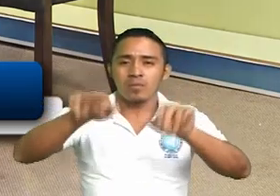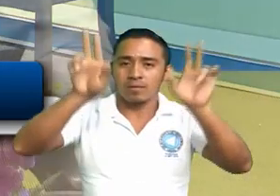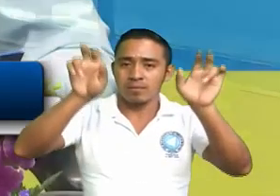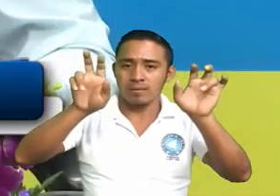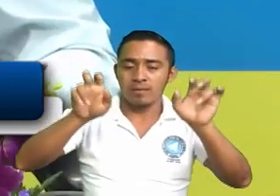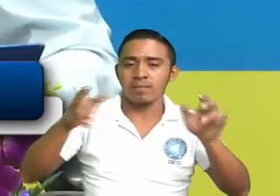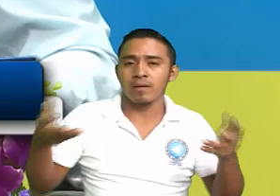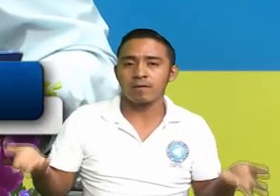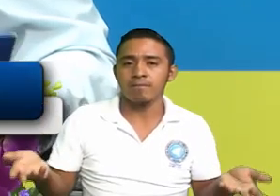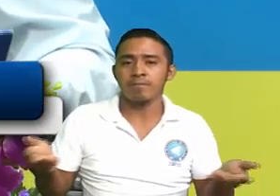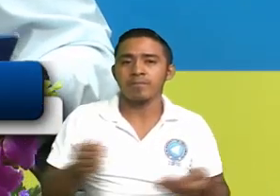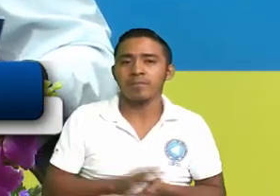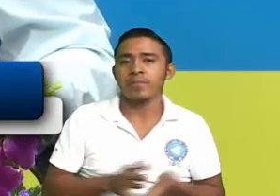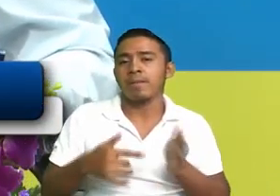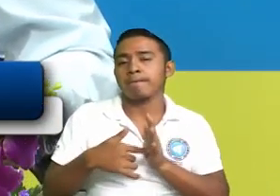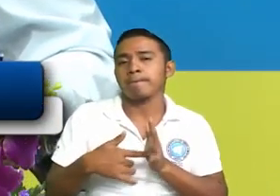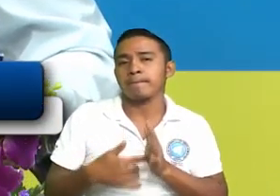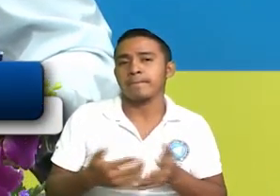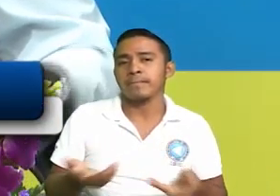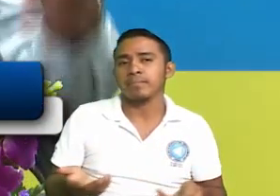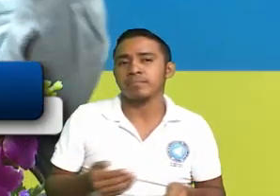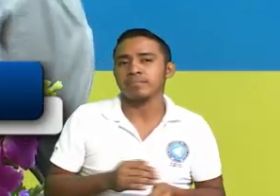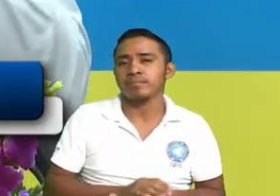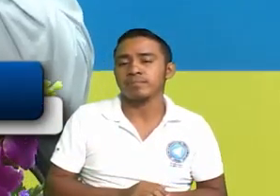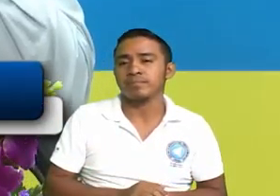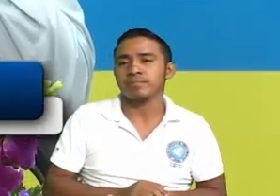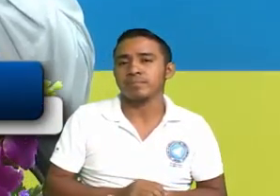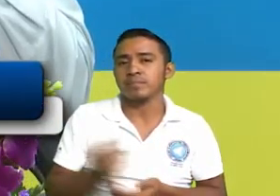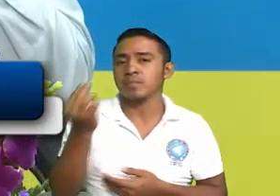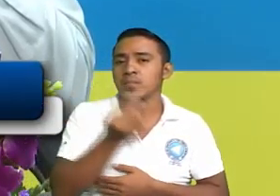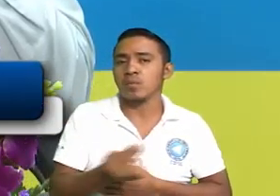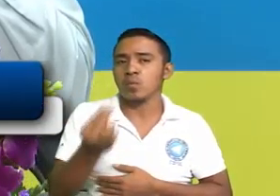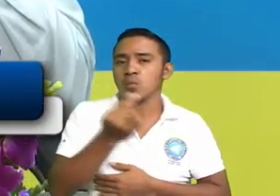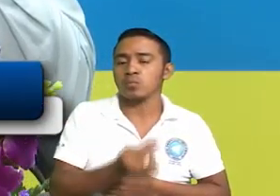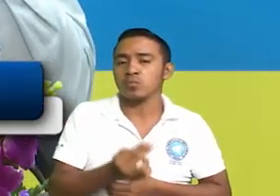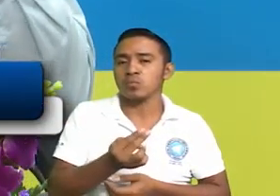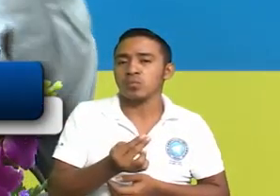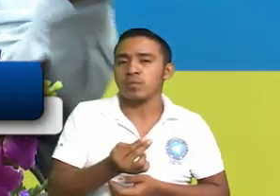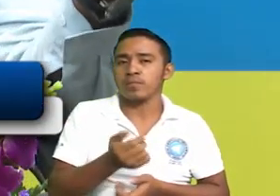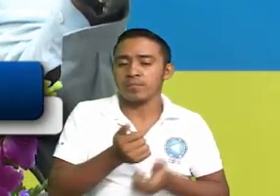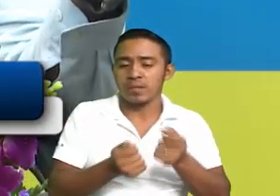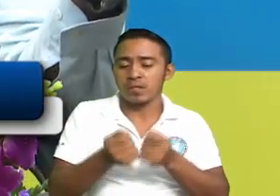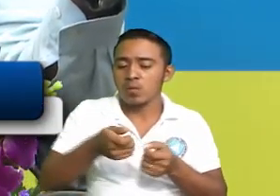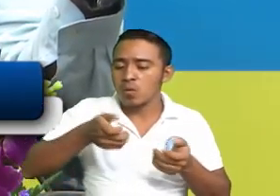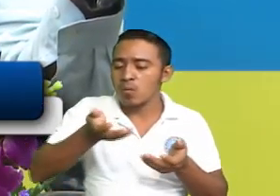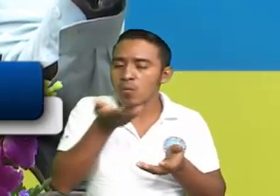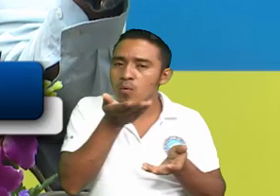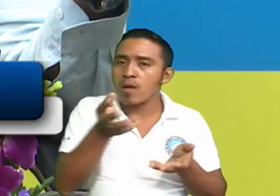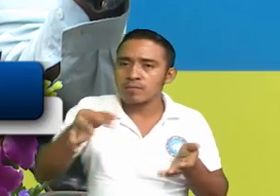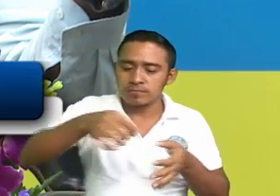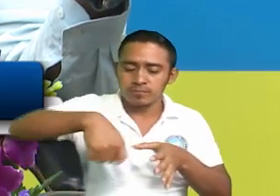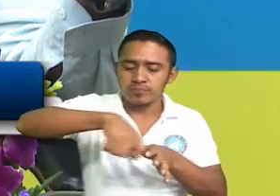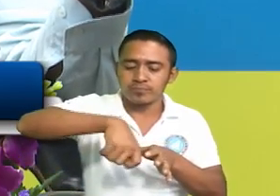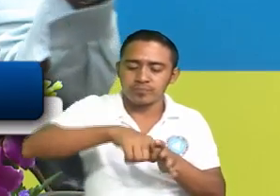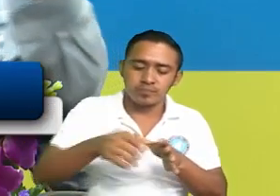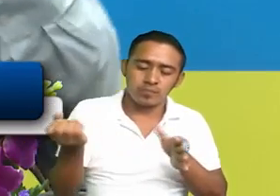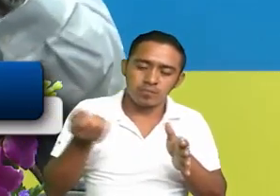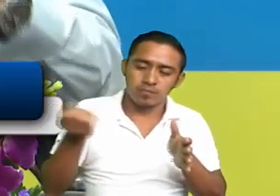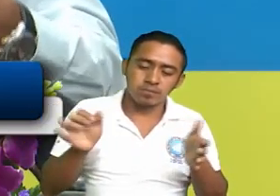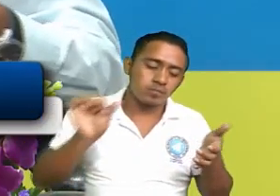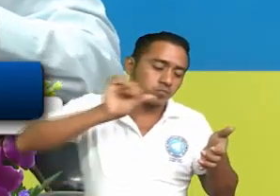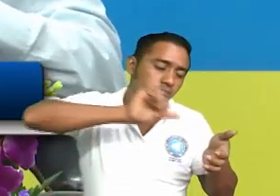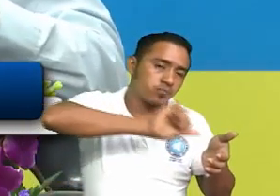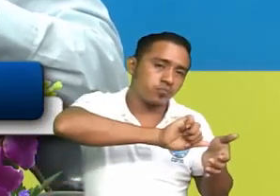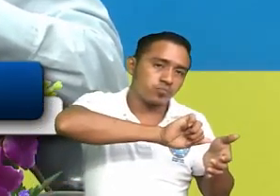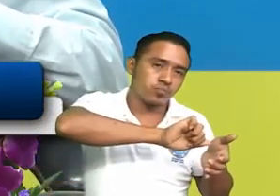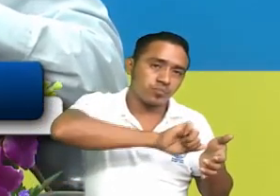alimentar a los bebés hasta los 6 meses. Ahora a los 4 meses ya podemos empezar a alimentar y a dar líquido extra, es decir, agua. Ok. Doctora, nos vamos a